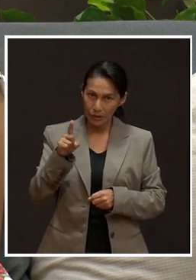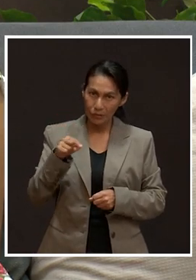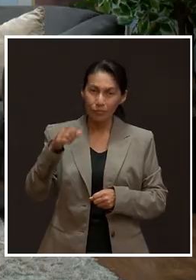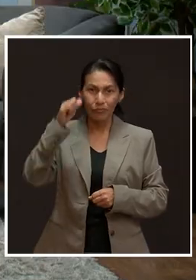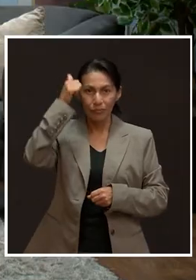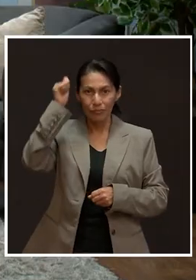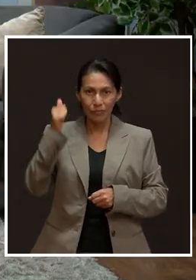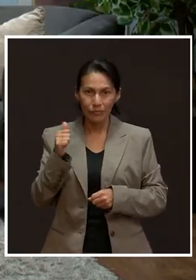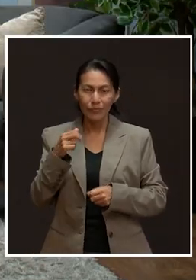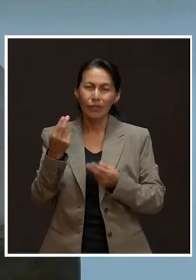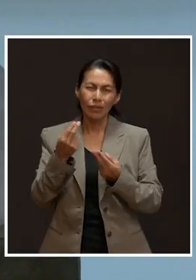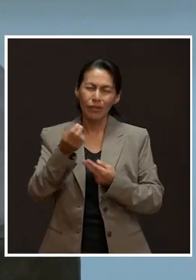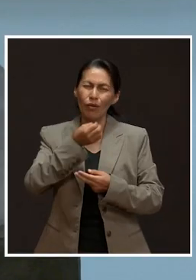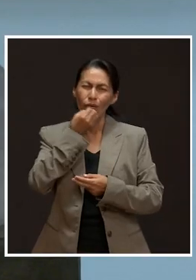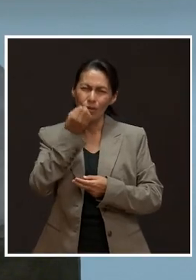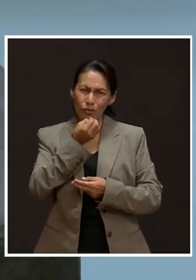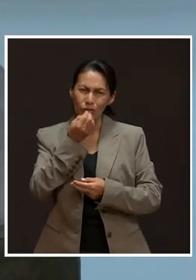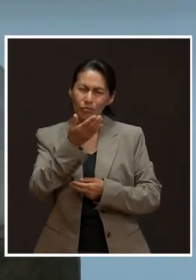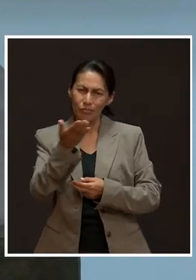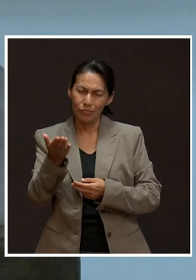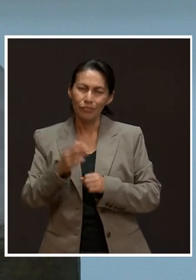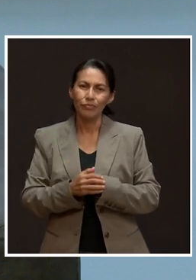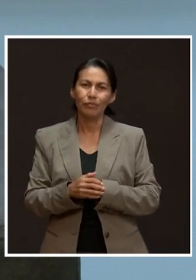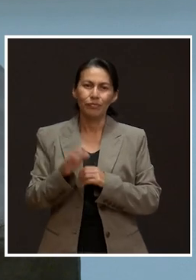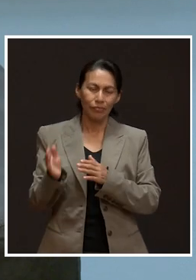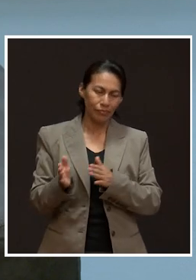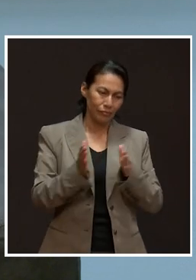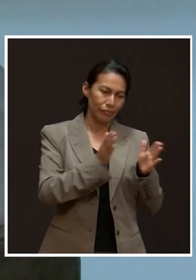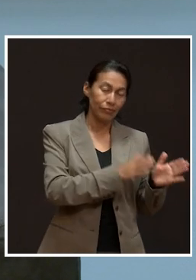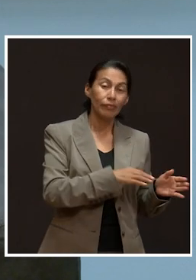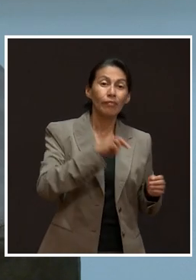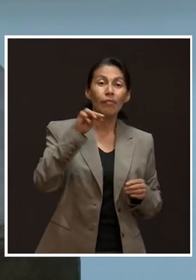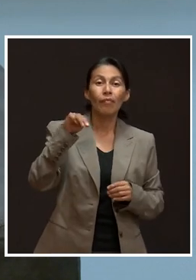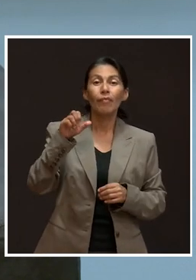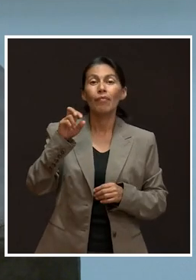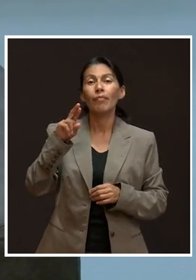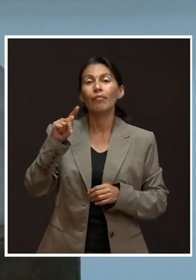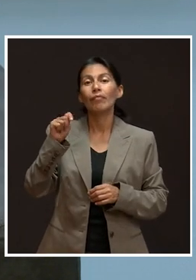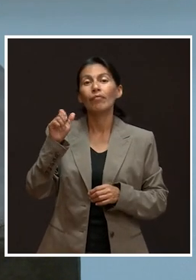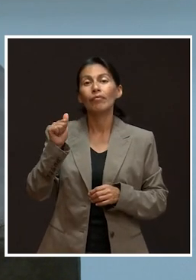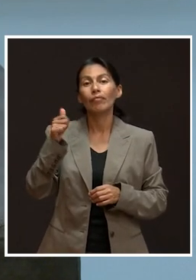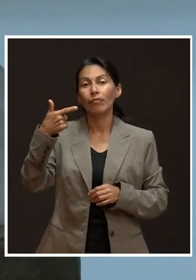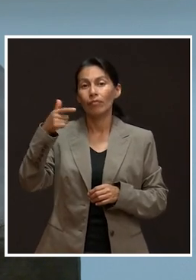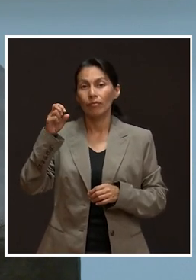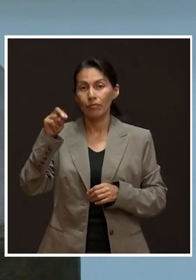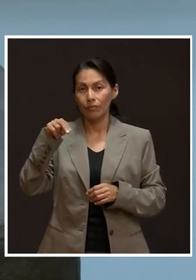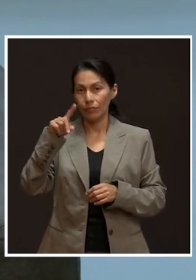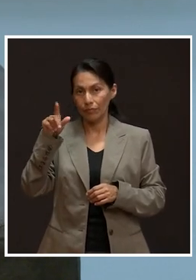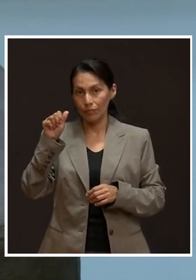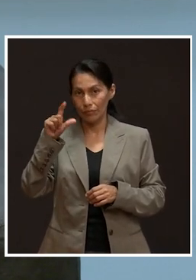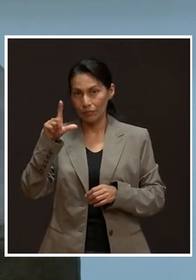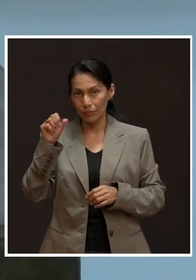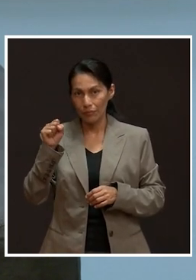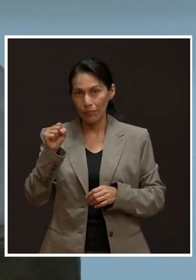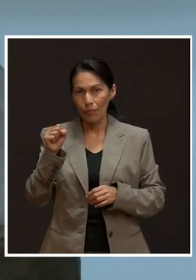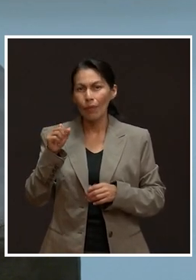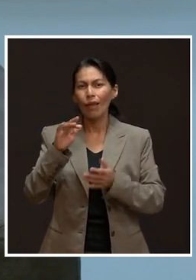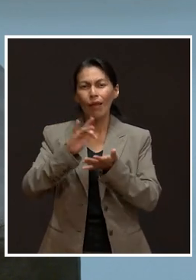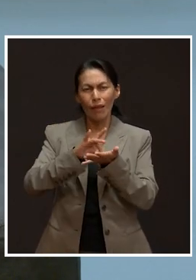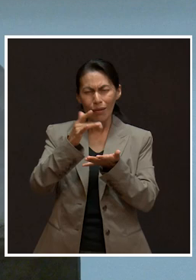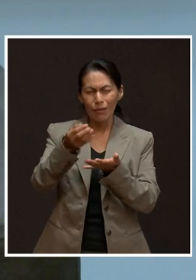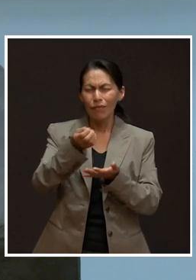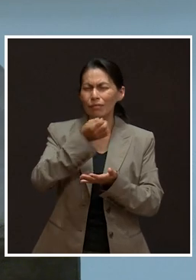Ramírez. Vamos a estar orando por ellos. Necesitan nuestras oraciones. Marta González, buenas noches. Quiero